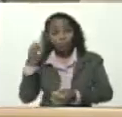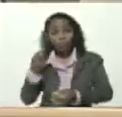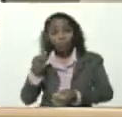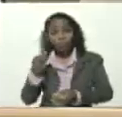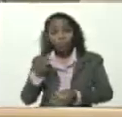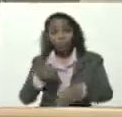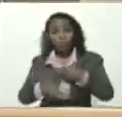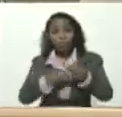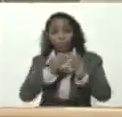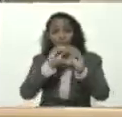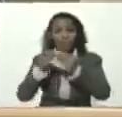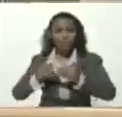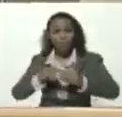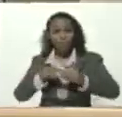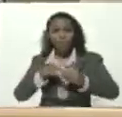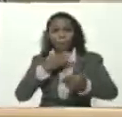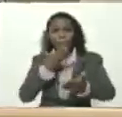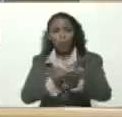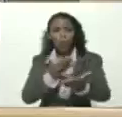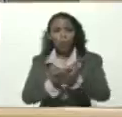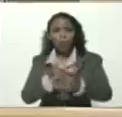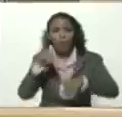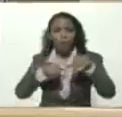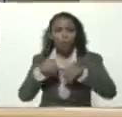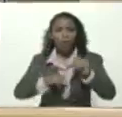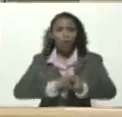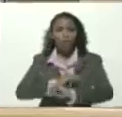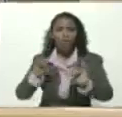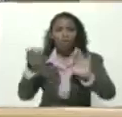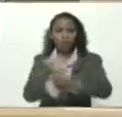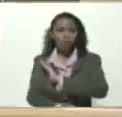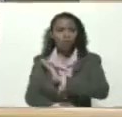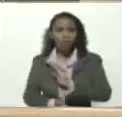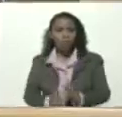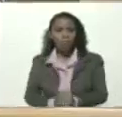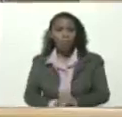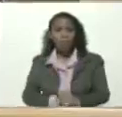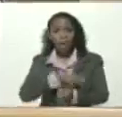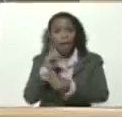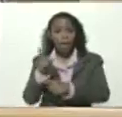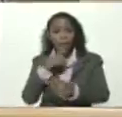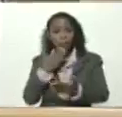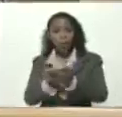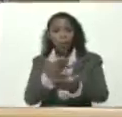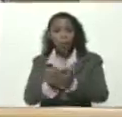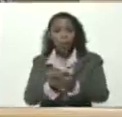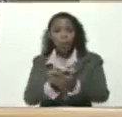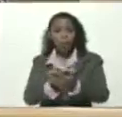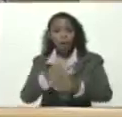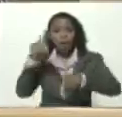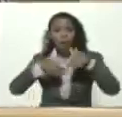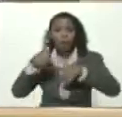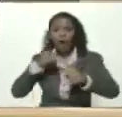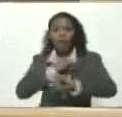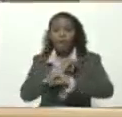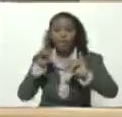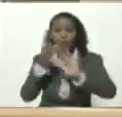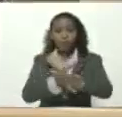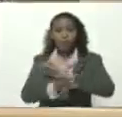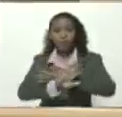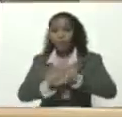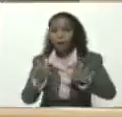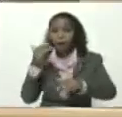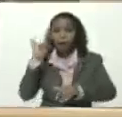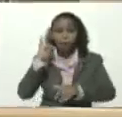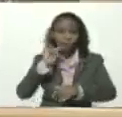se configura la oferta electoral definitiva. Esa oferta electoral definitiva ya la